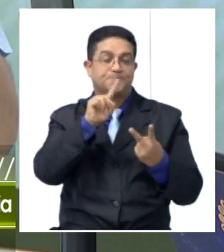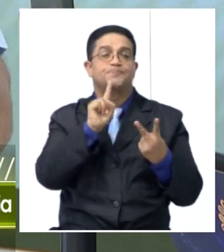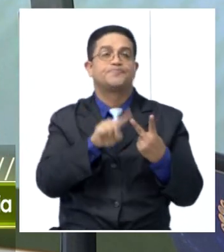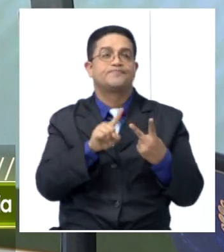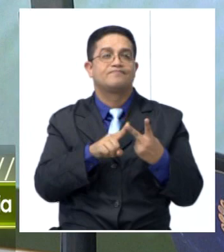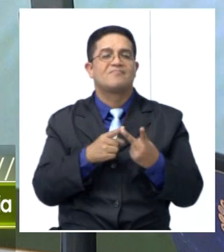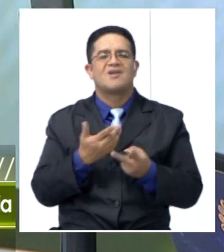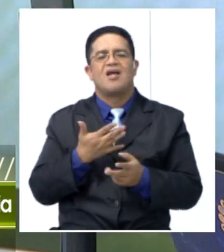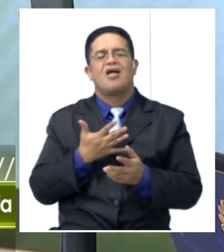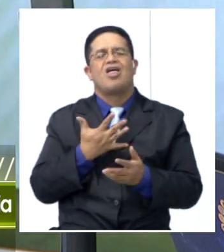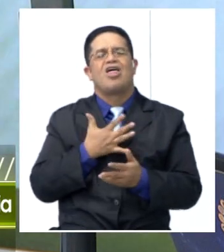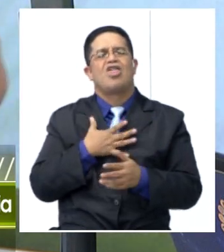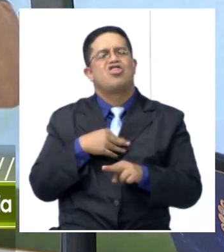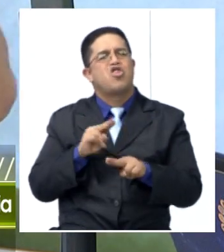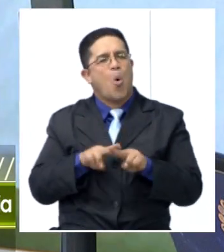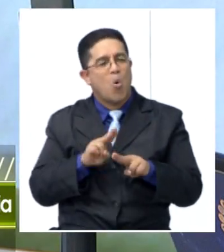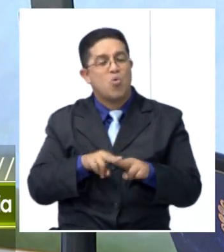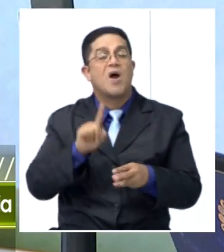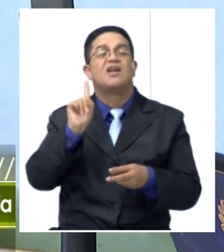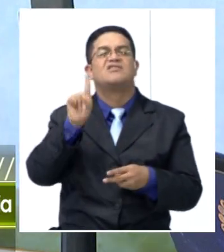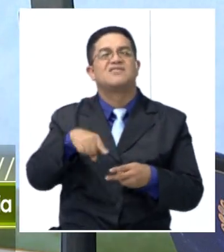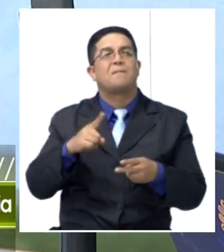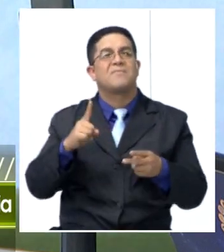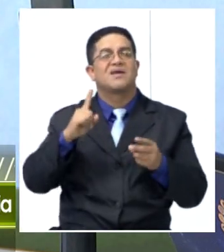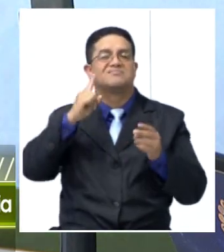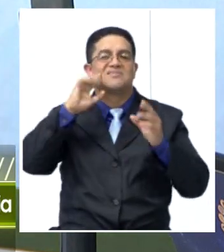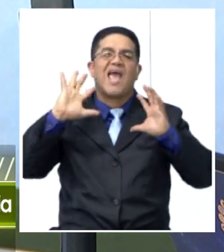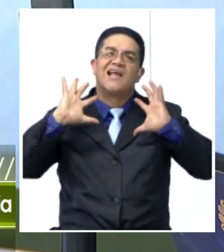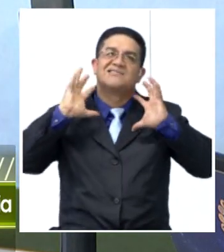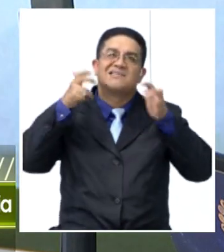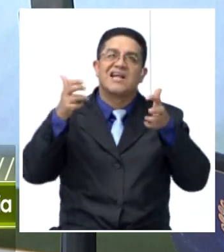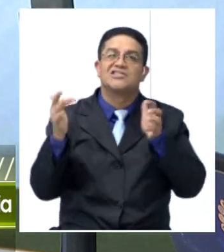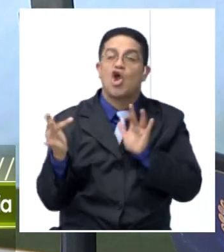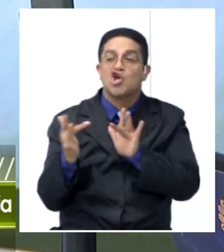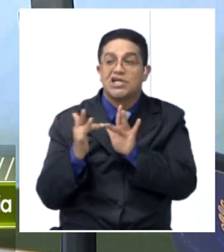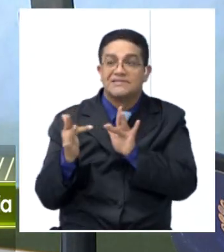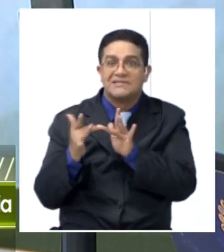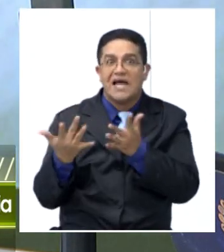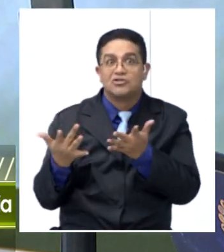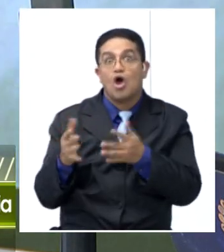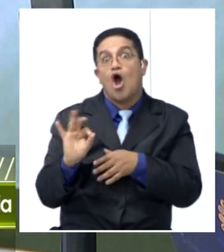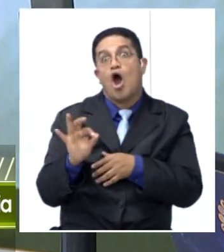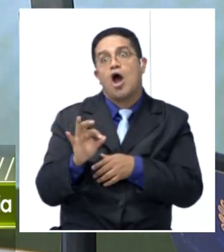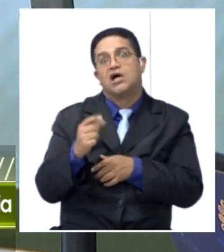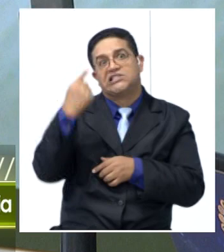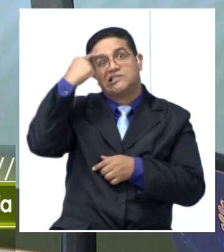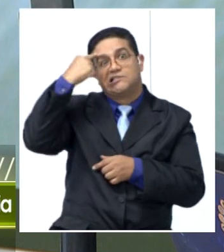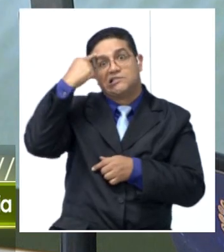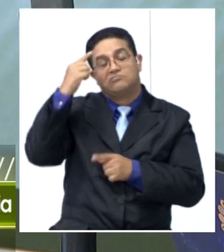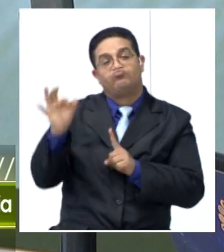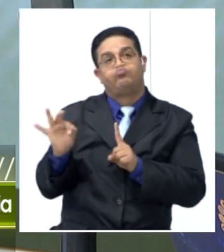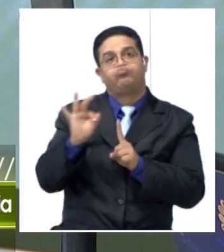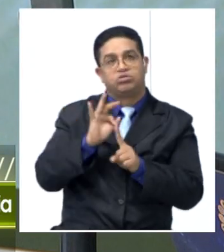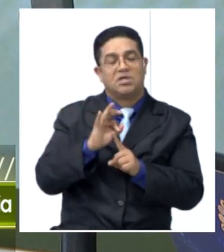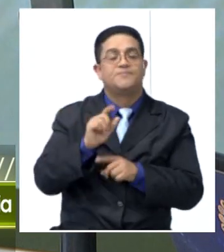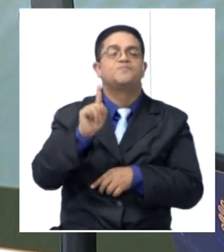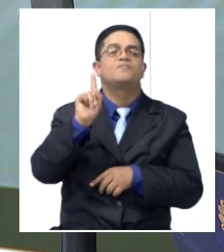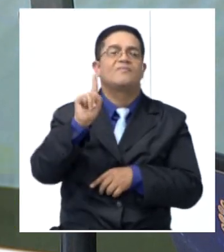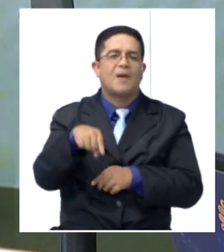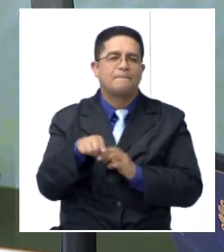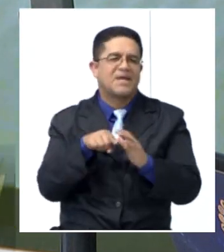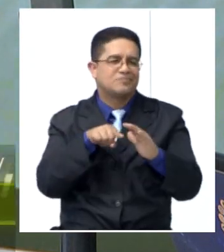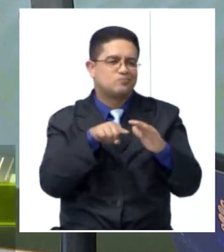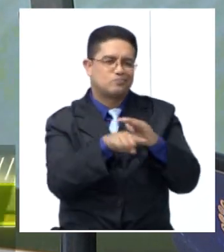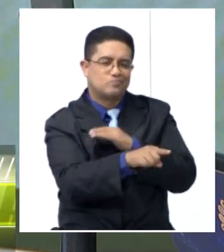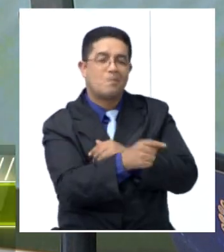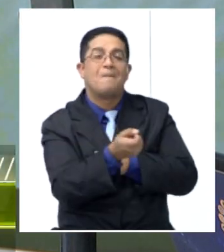duelos, pero también el estrés que generó tener el contagio o el riesgo de contagiarse. Por otro lado, también el acceso a los medicamentos.